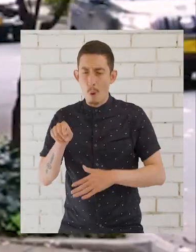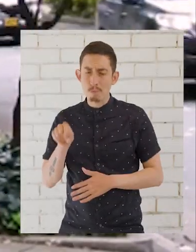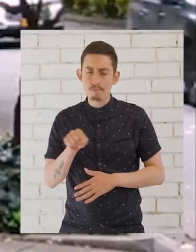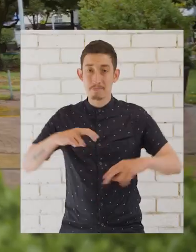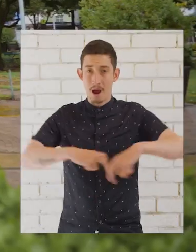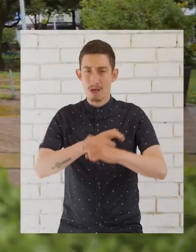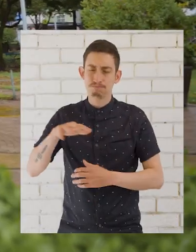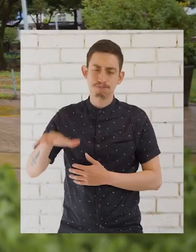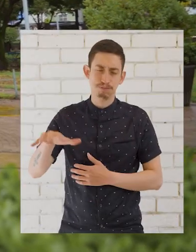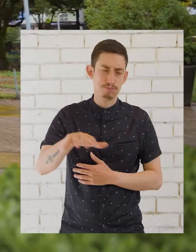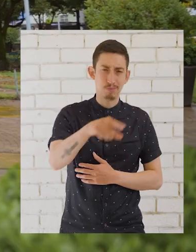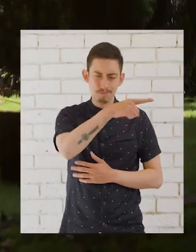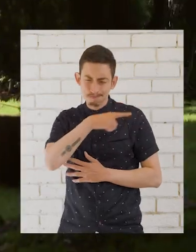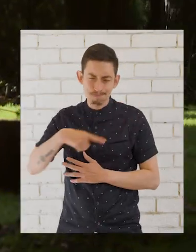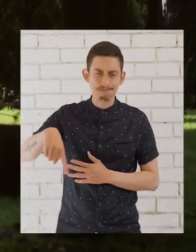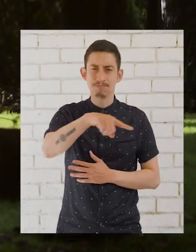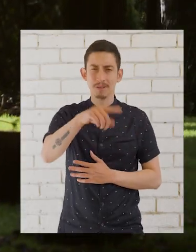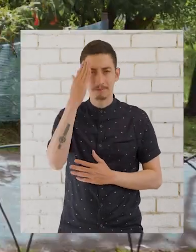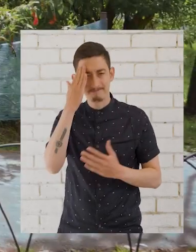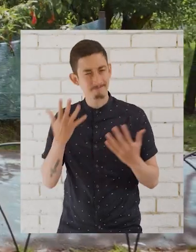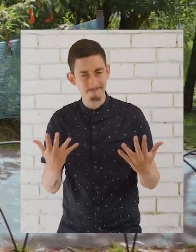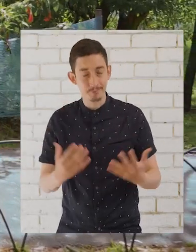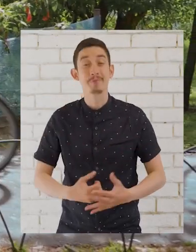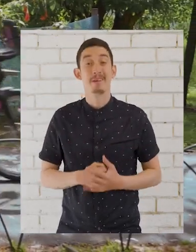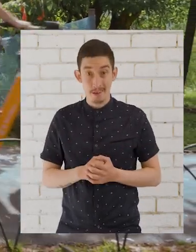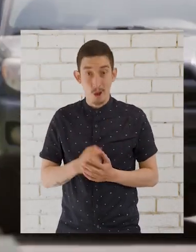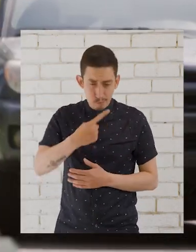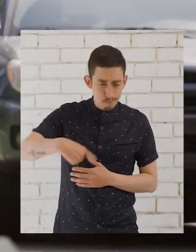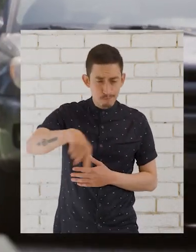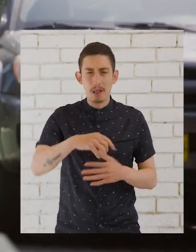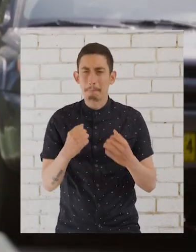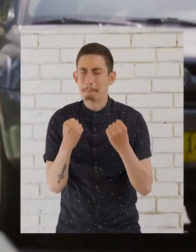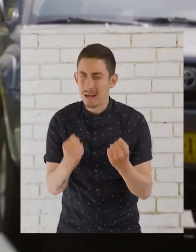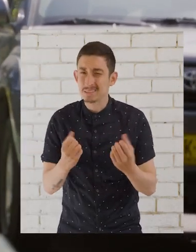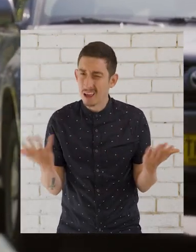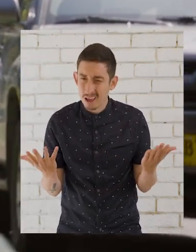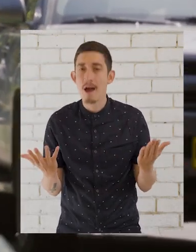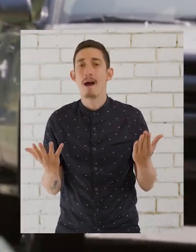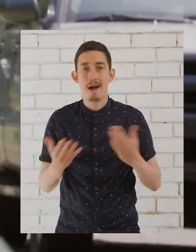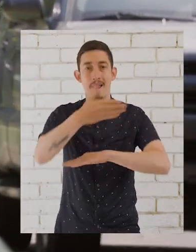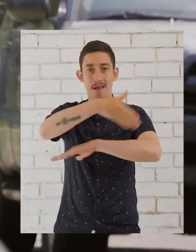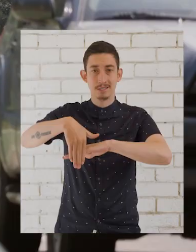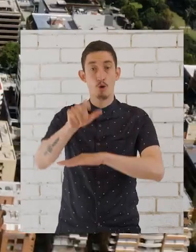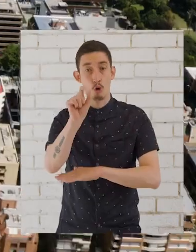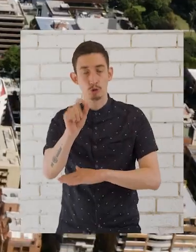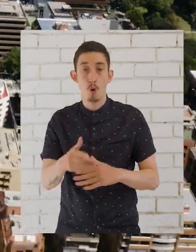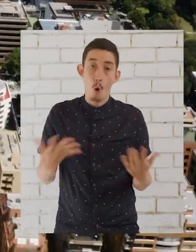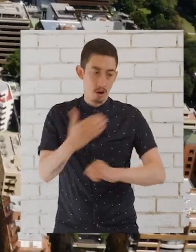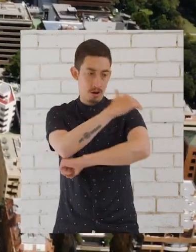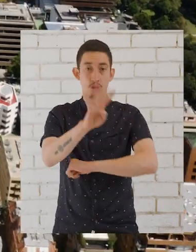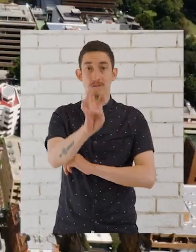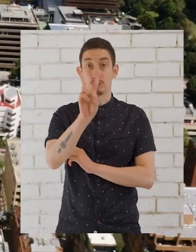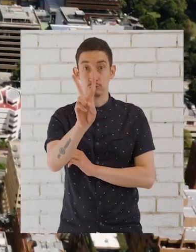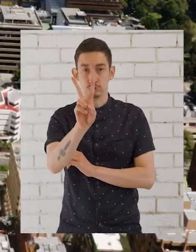¿Sabías que además de los parques, hay otras áreas claves para la conectividad ecológica? Música En el Gran